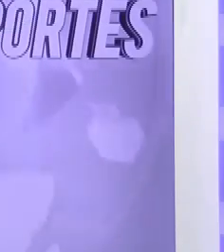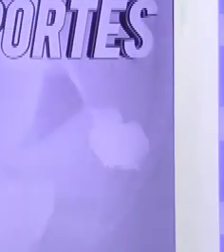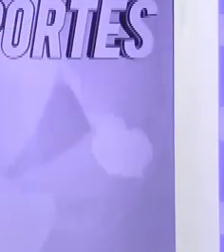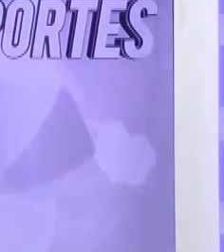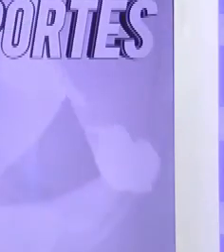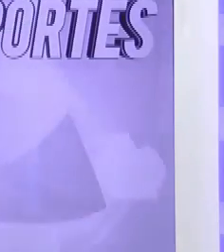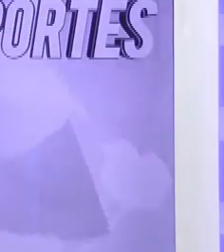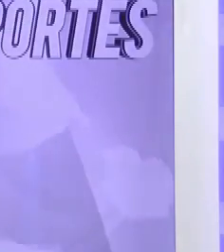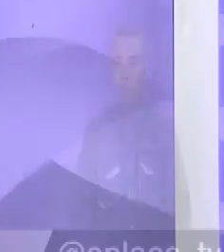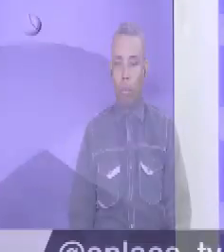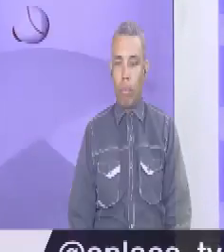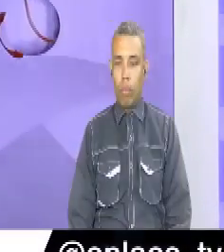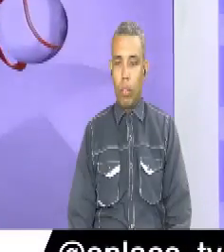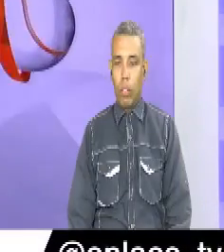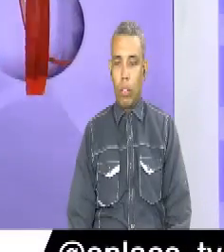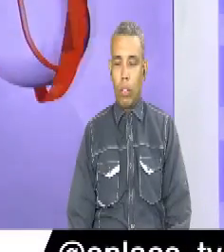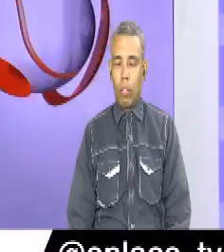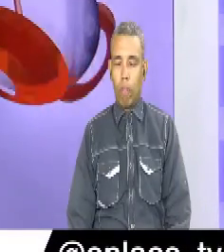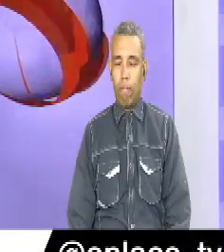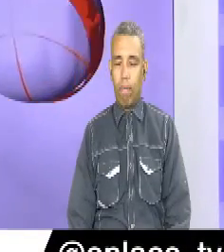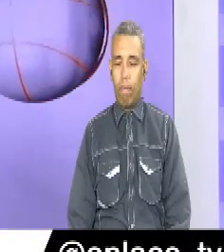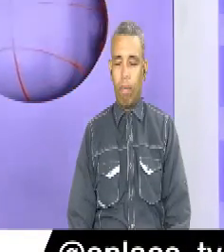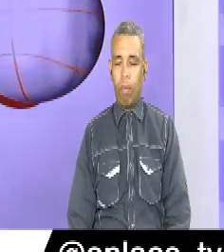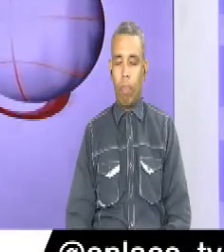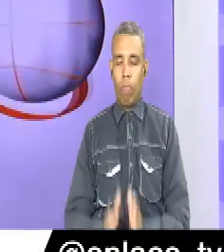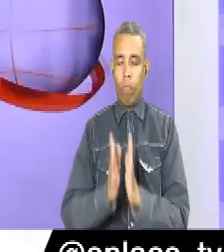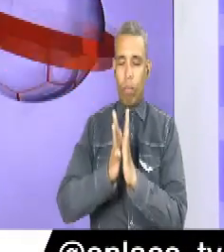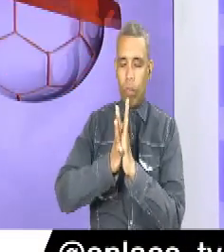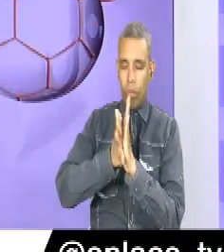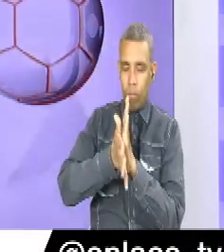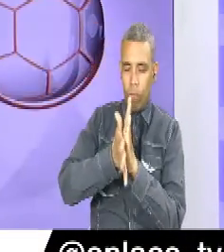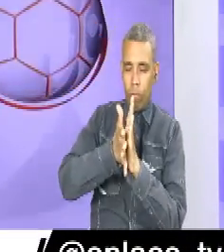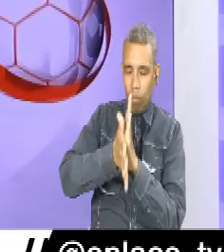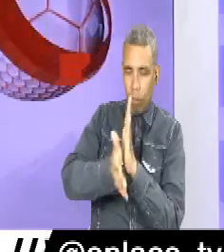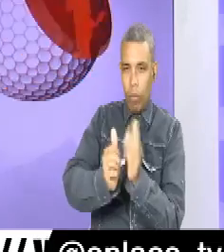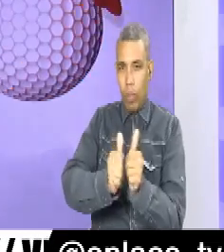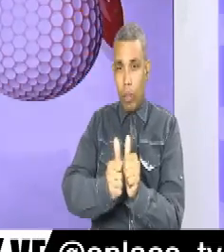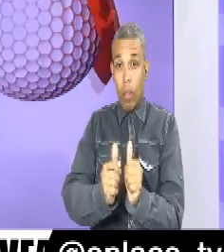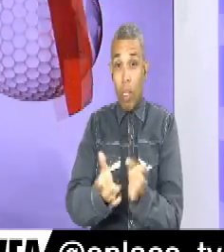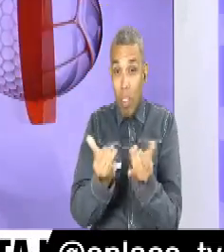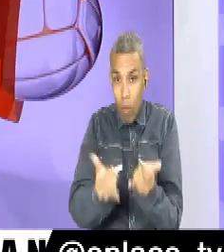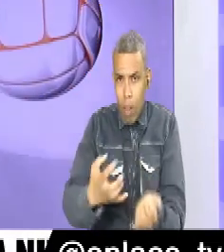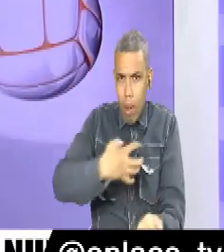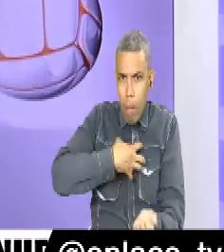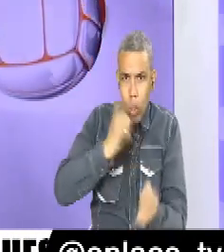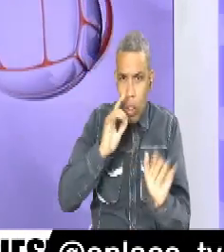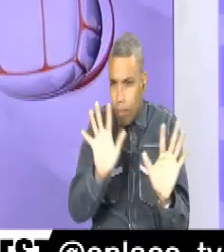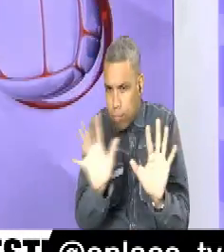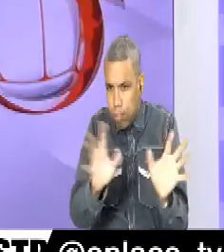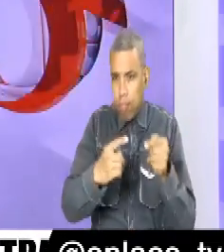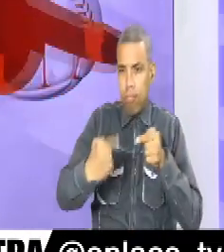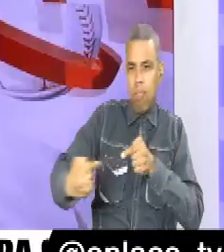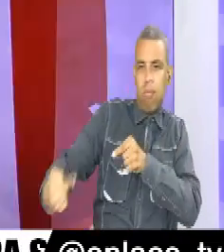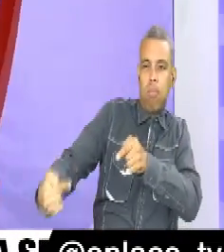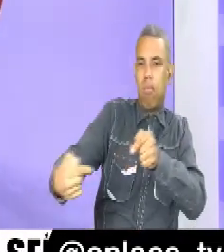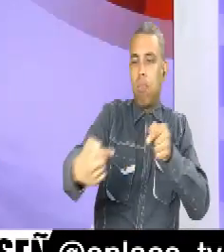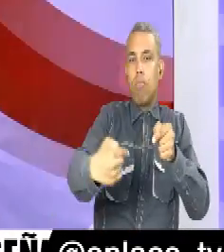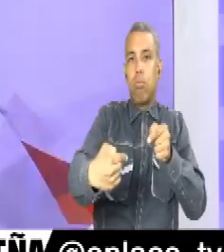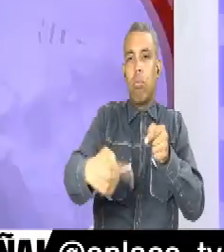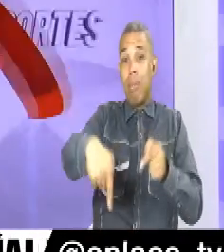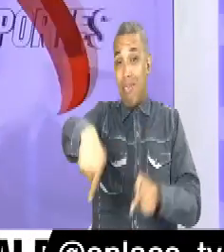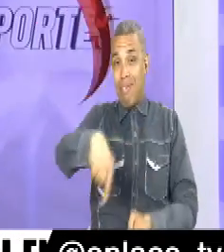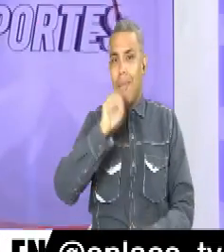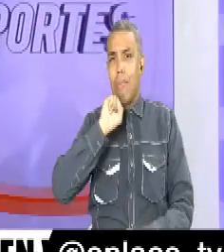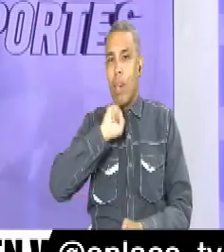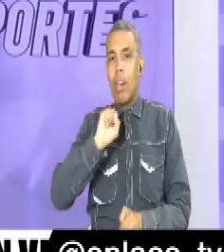Tarde 31 minutos y continuamos con información deportiva. Una nueva batalla de arqueros se realizó en Barranca Bermeja. Esta vez